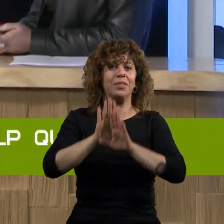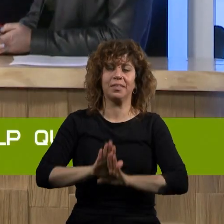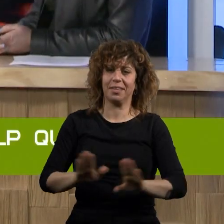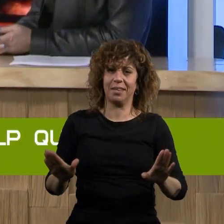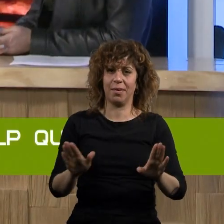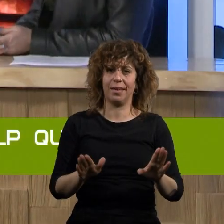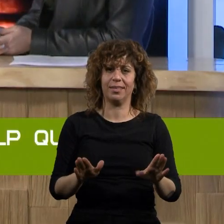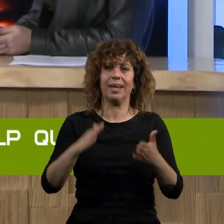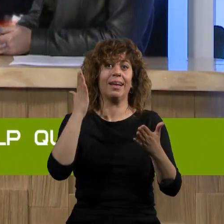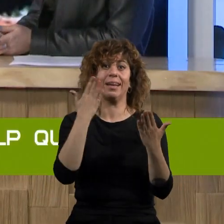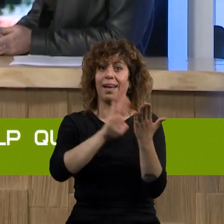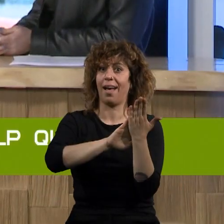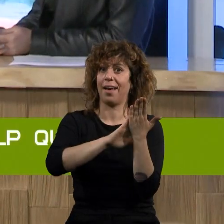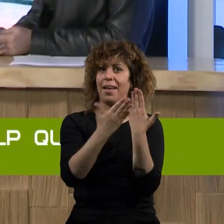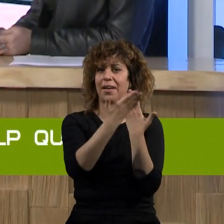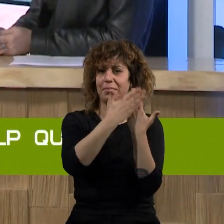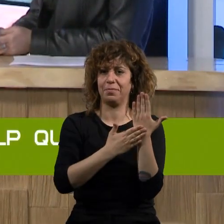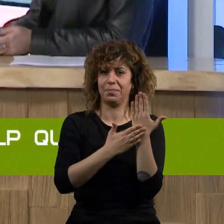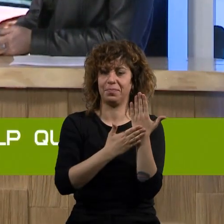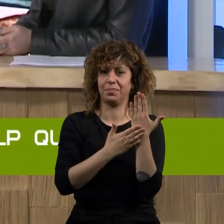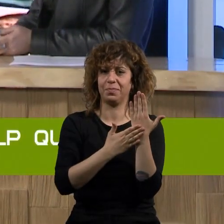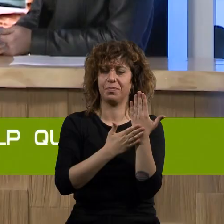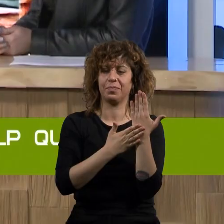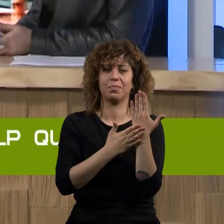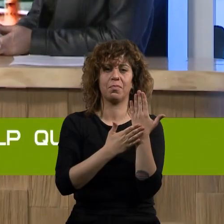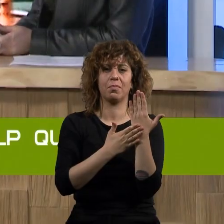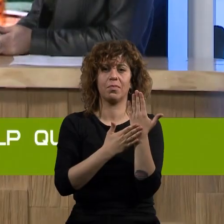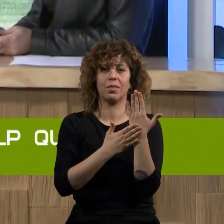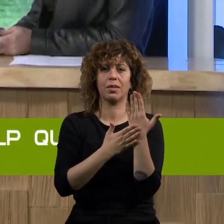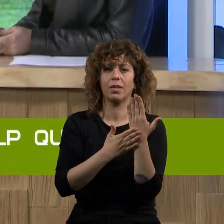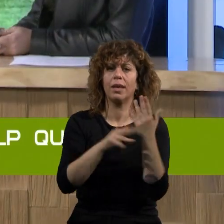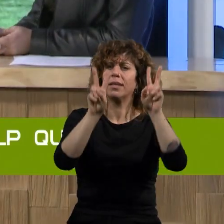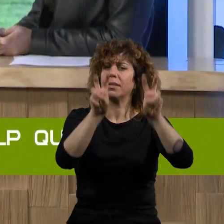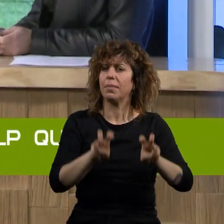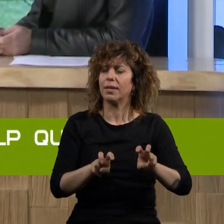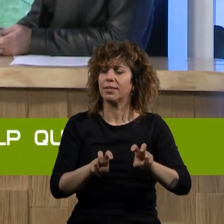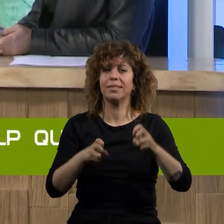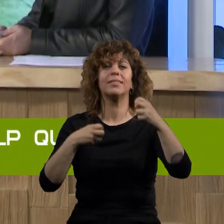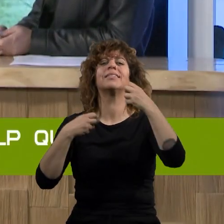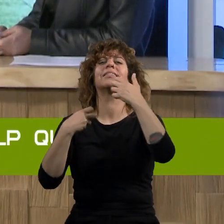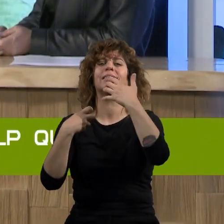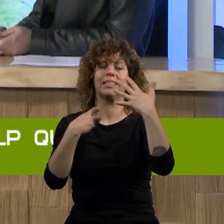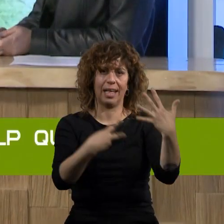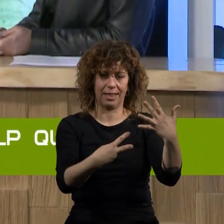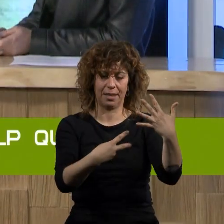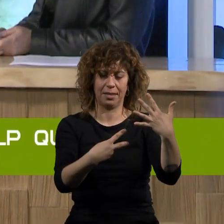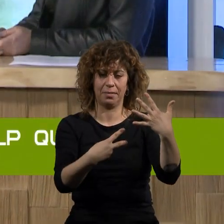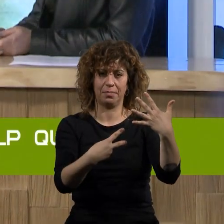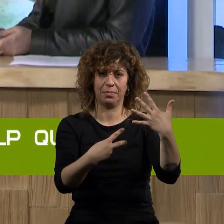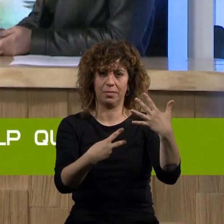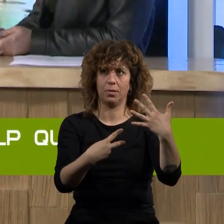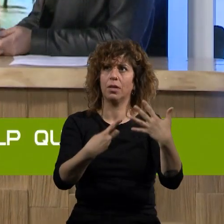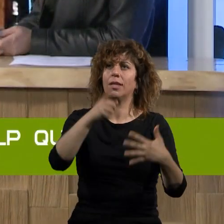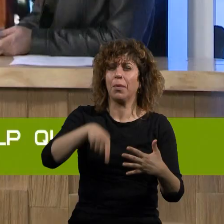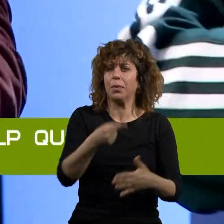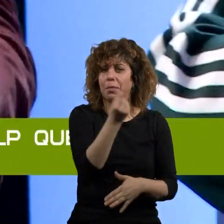Cara tal, Reza al cara pop. tal. ¿Cuántos temas tiene? 7. 7 temas. 7. Además tiene un